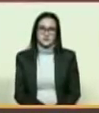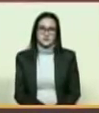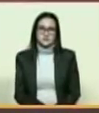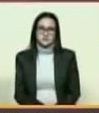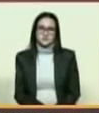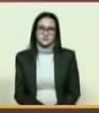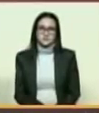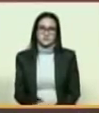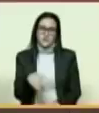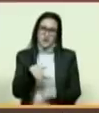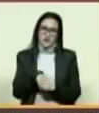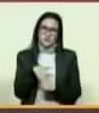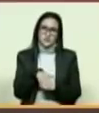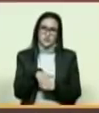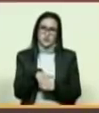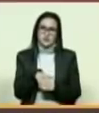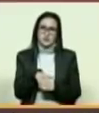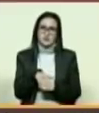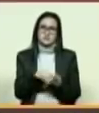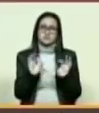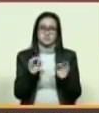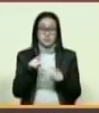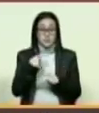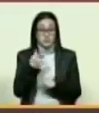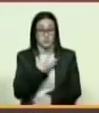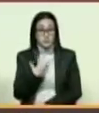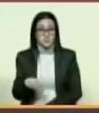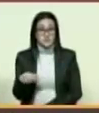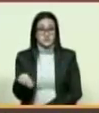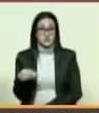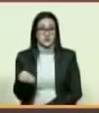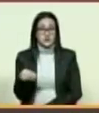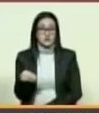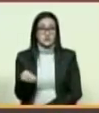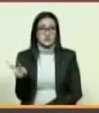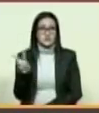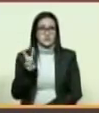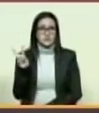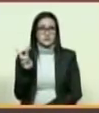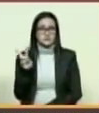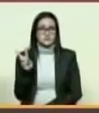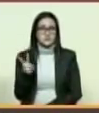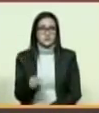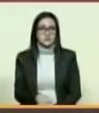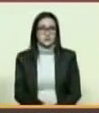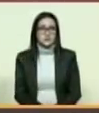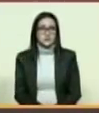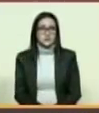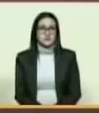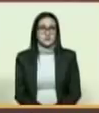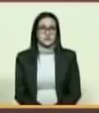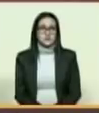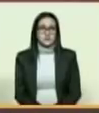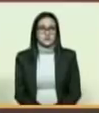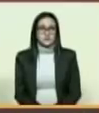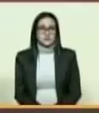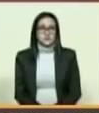oferta electoral del candidato y próximo presidente de la República, Nicolás Maduro, para el periodo